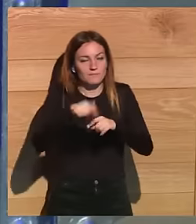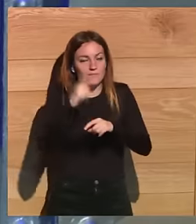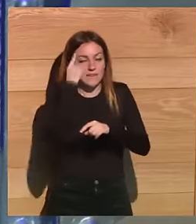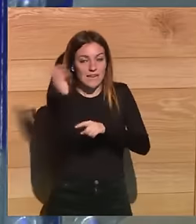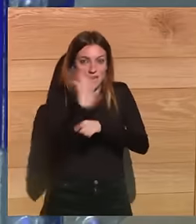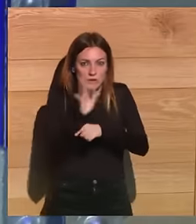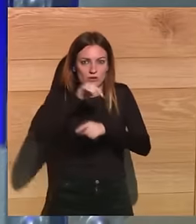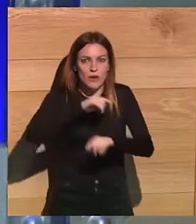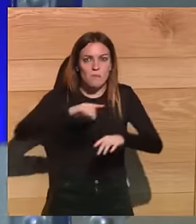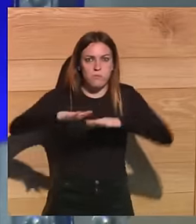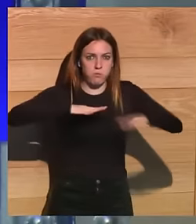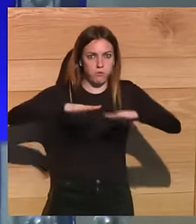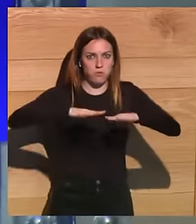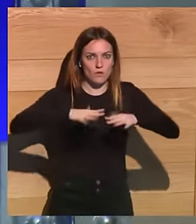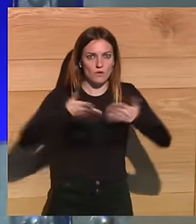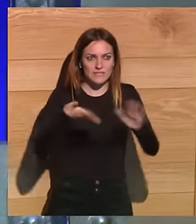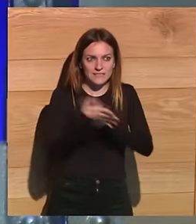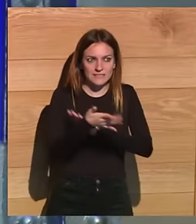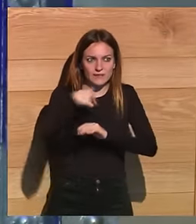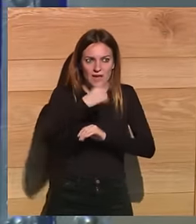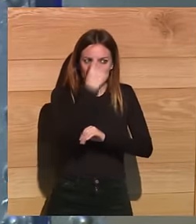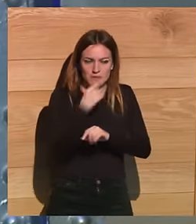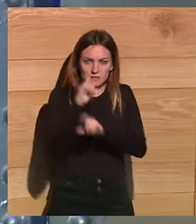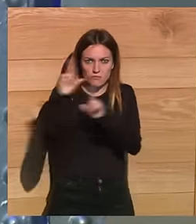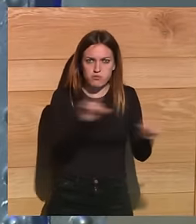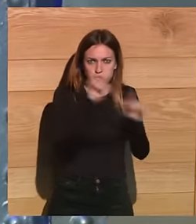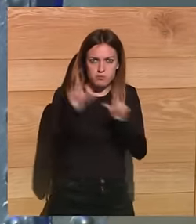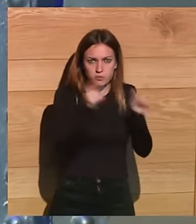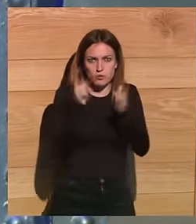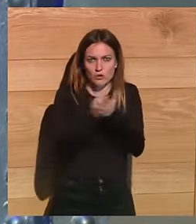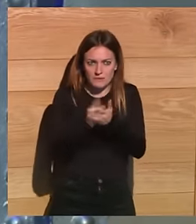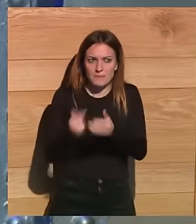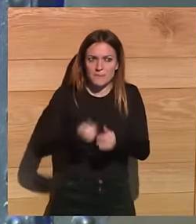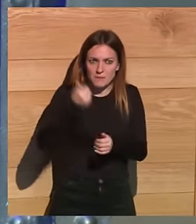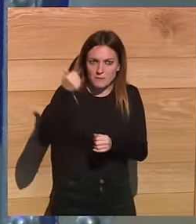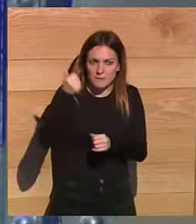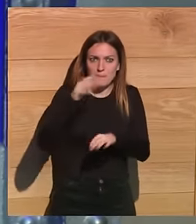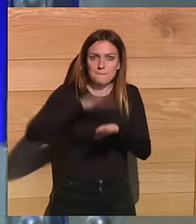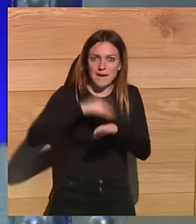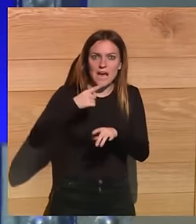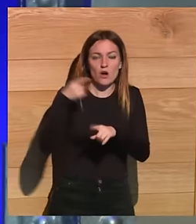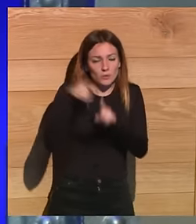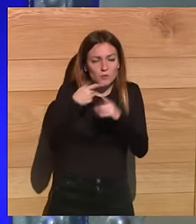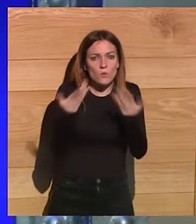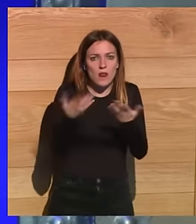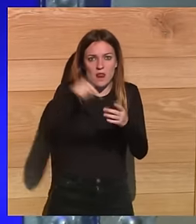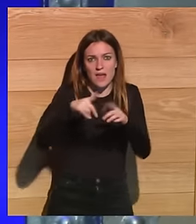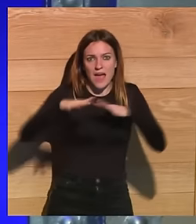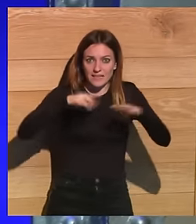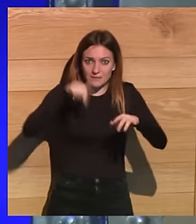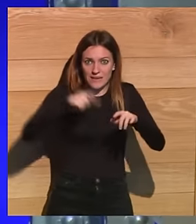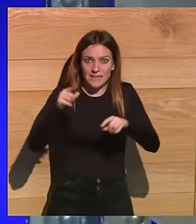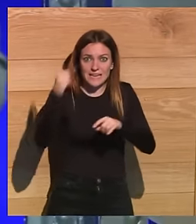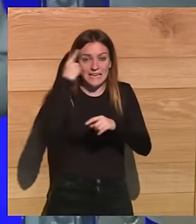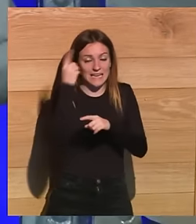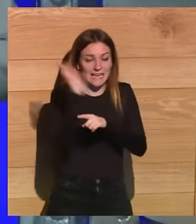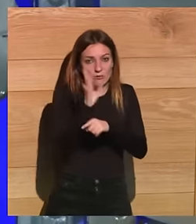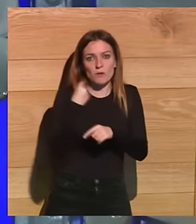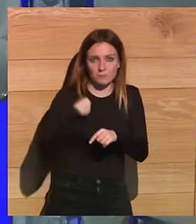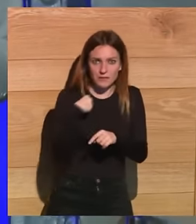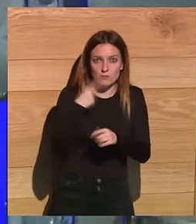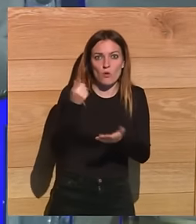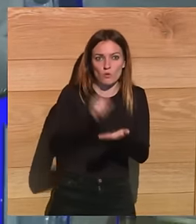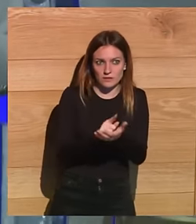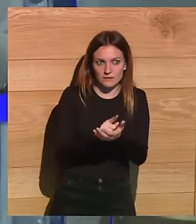intentamos replicar esto, buscamos más imágenes e intentamos conseguir activar de nuevo la neurona. Y al hacer esto, lo